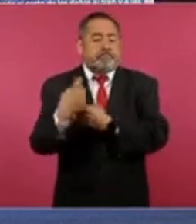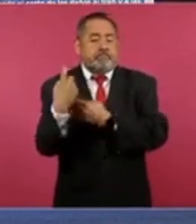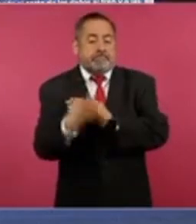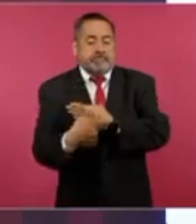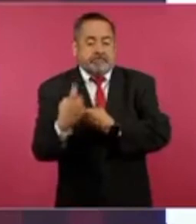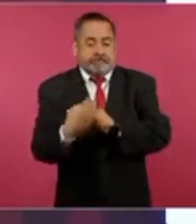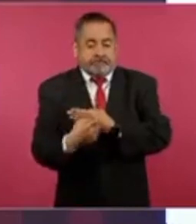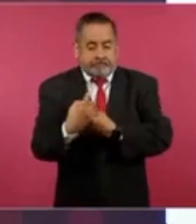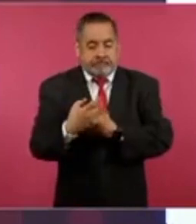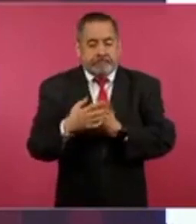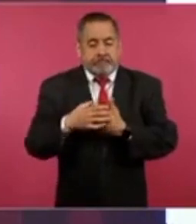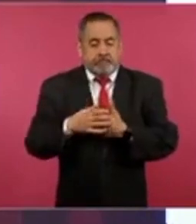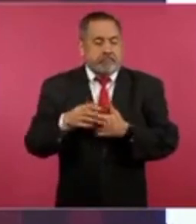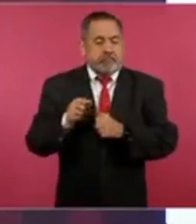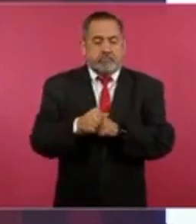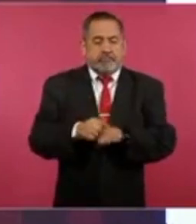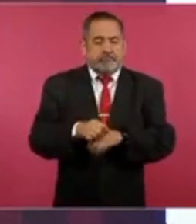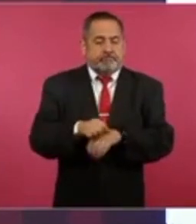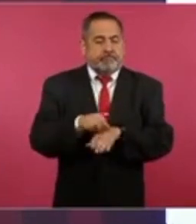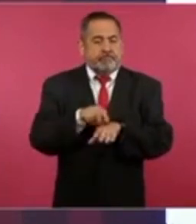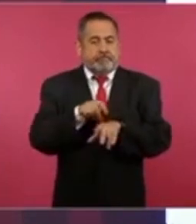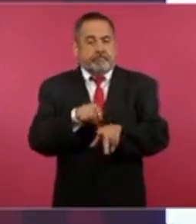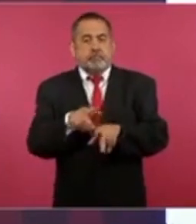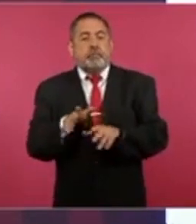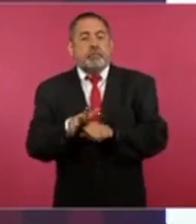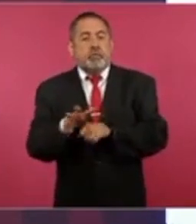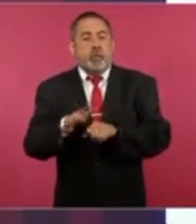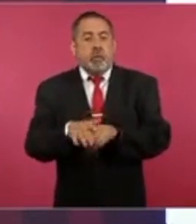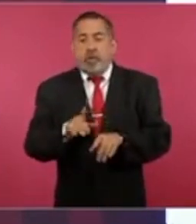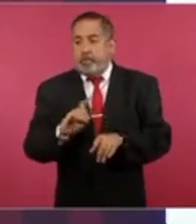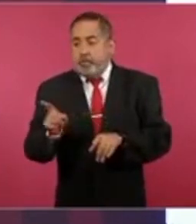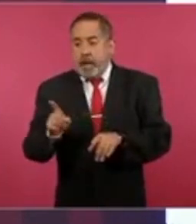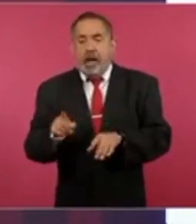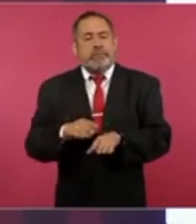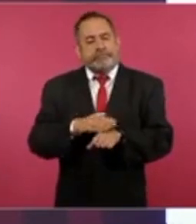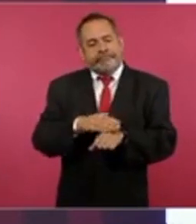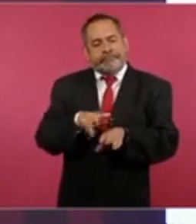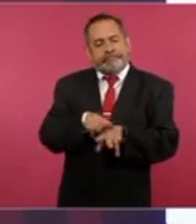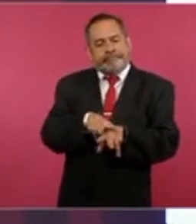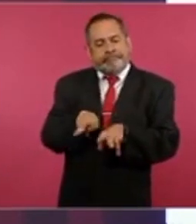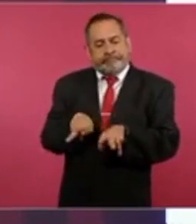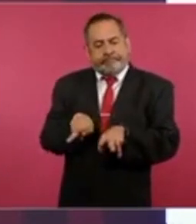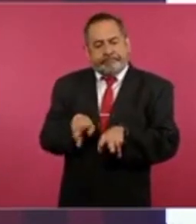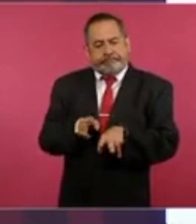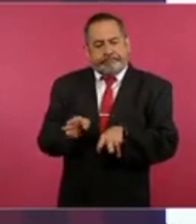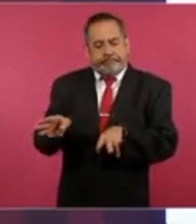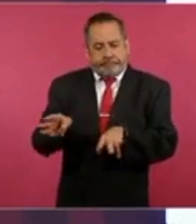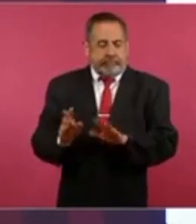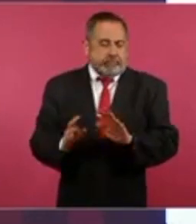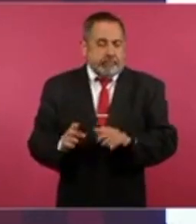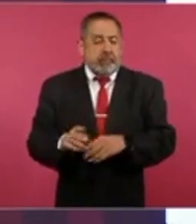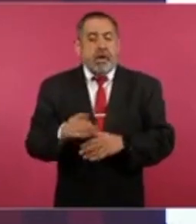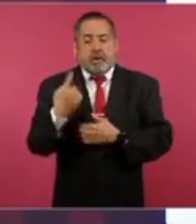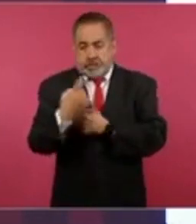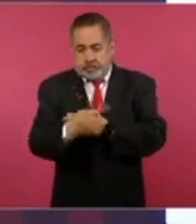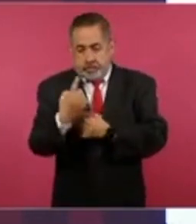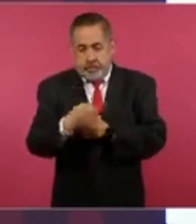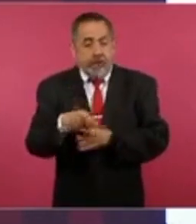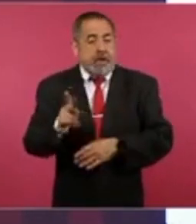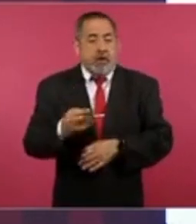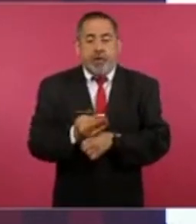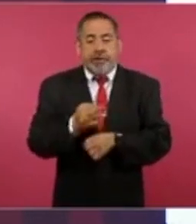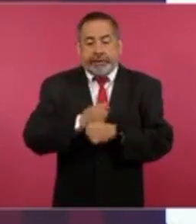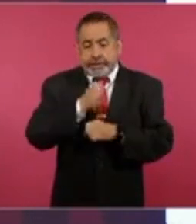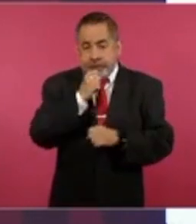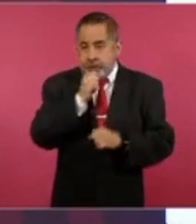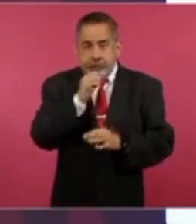automatizado, pero todavía no tenemos completo el sistema y se hace de manera manual, de